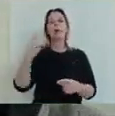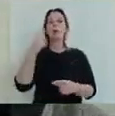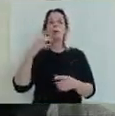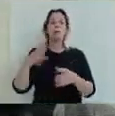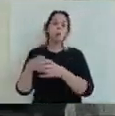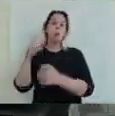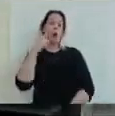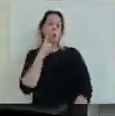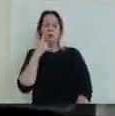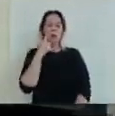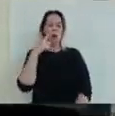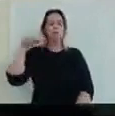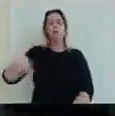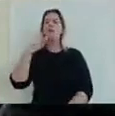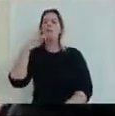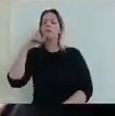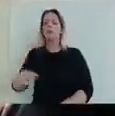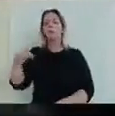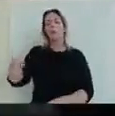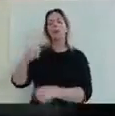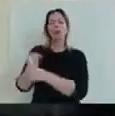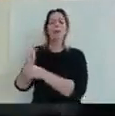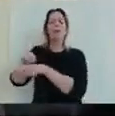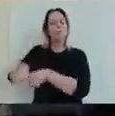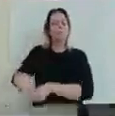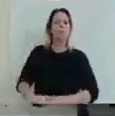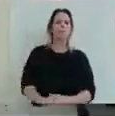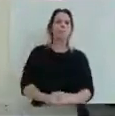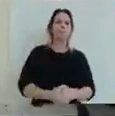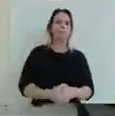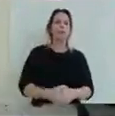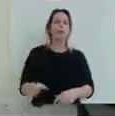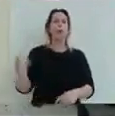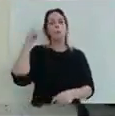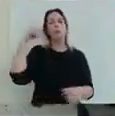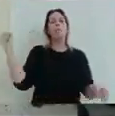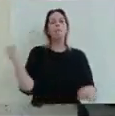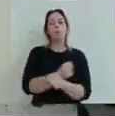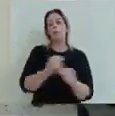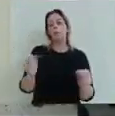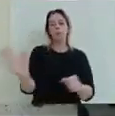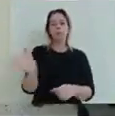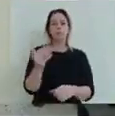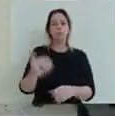la moción de la concejal de Gaetano, aprobado por unanimidad.